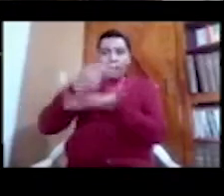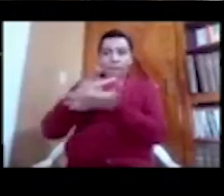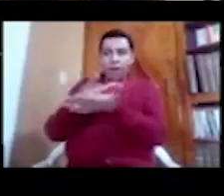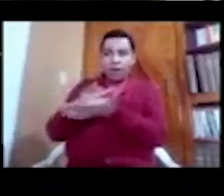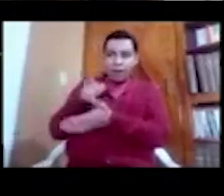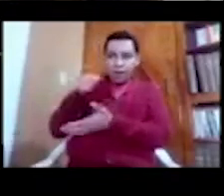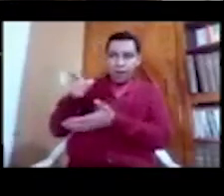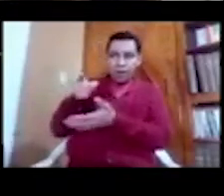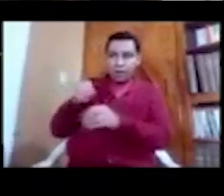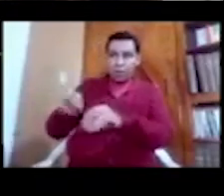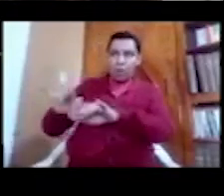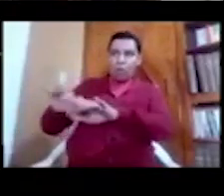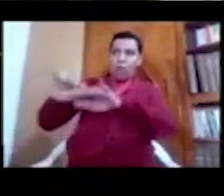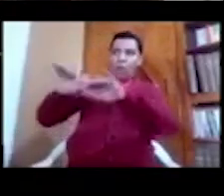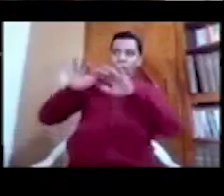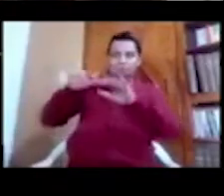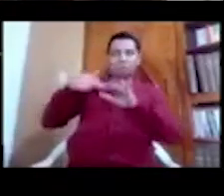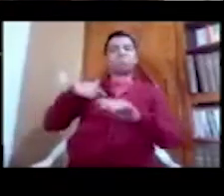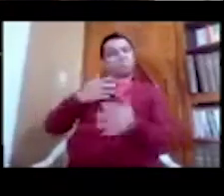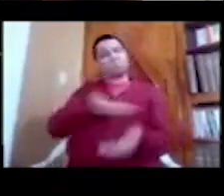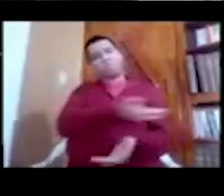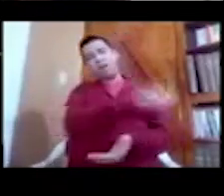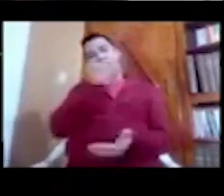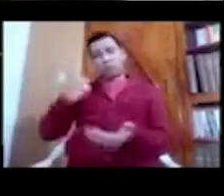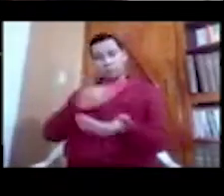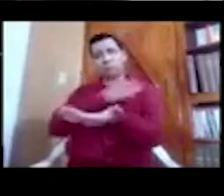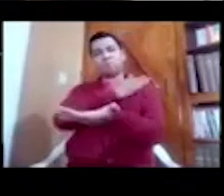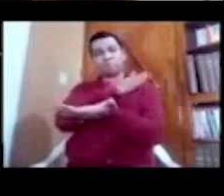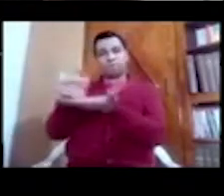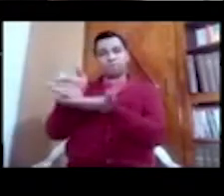fuerte, etcétera. Siguiente, por favor.